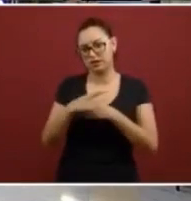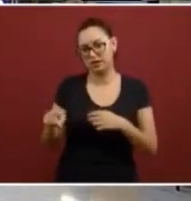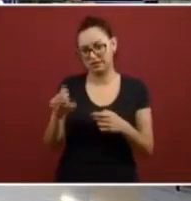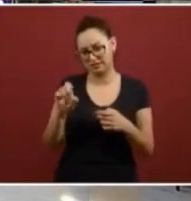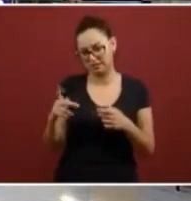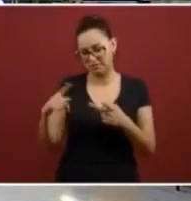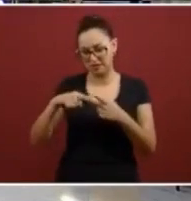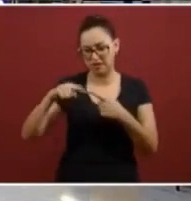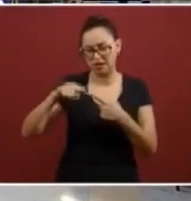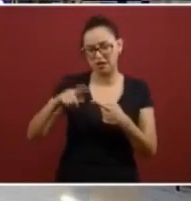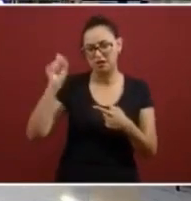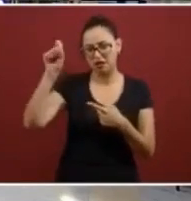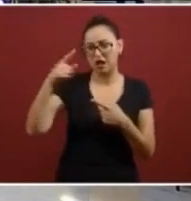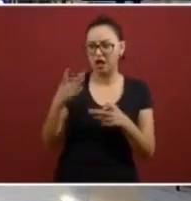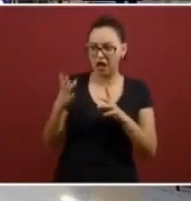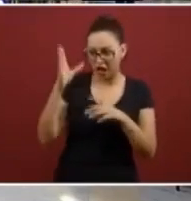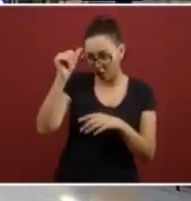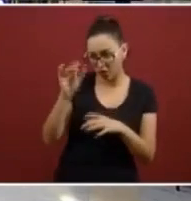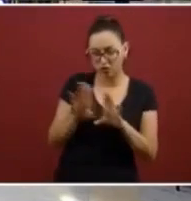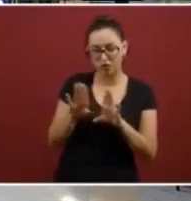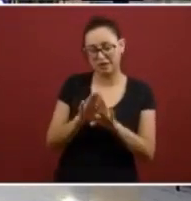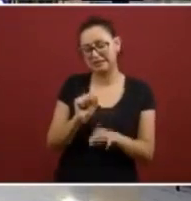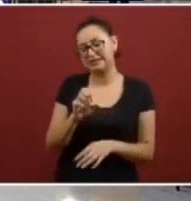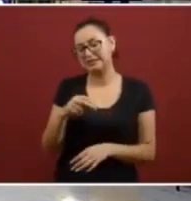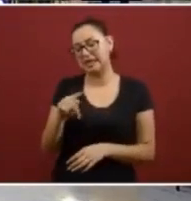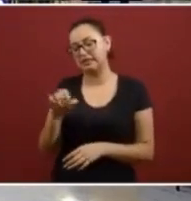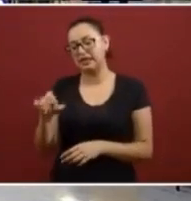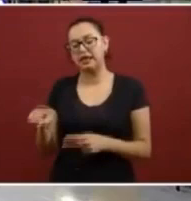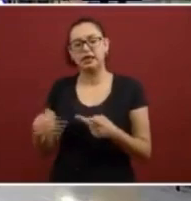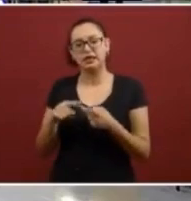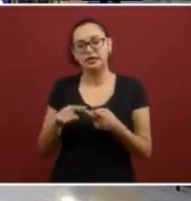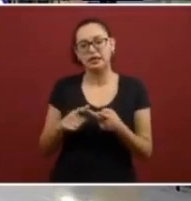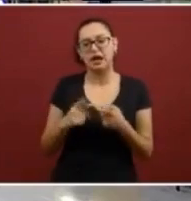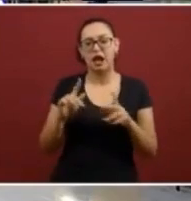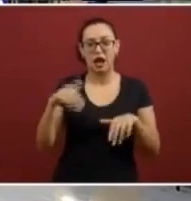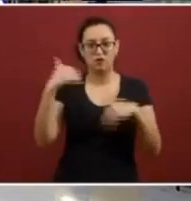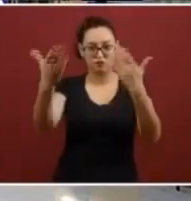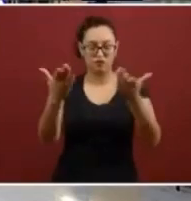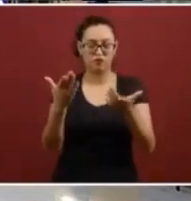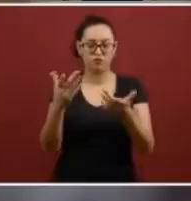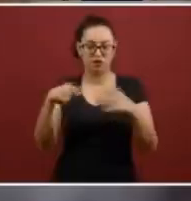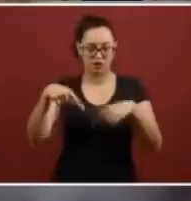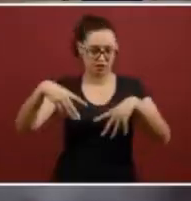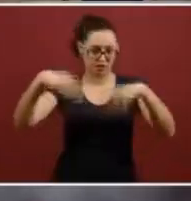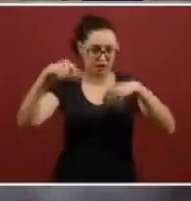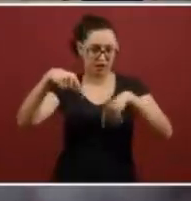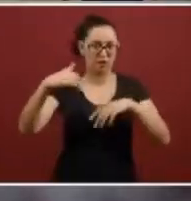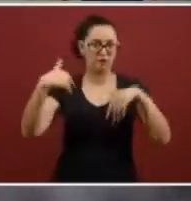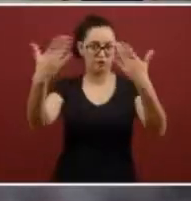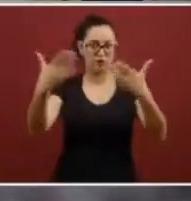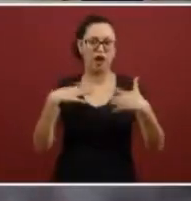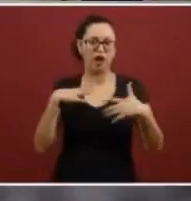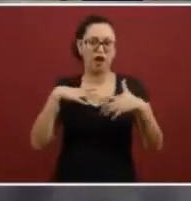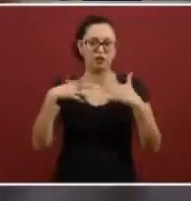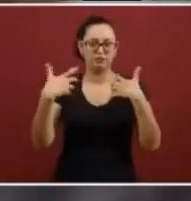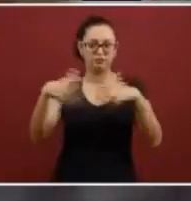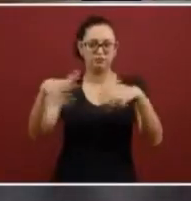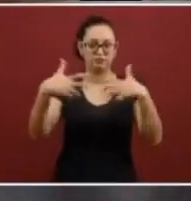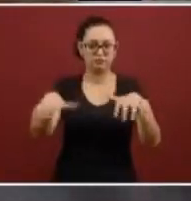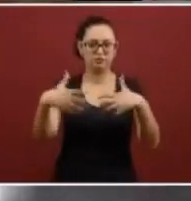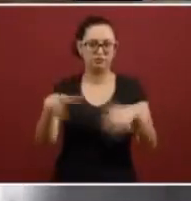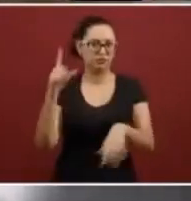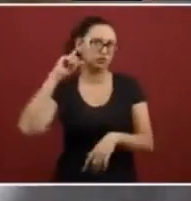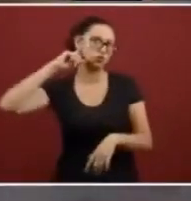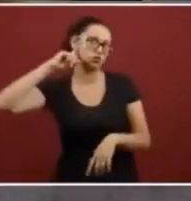¿De qué what hablaron? happened Si llegaron a algún yesterday with acuerdo. the Ahorita mismo hay un plantón allá afuera en transportation de aquí de Palacio Nacional person? y de hecho ya se oye